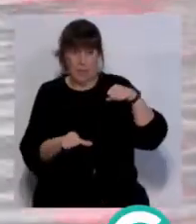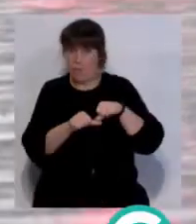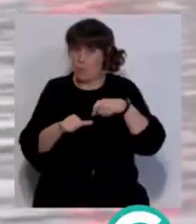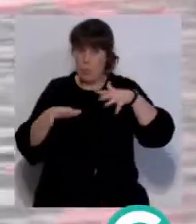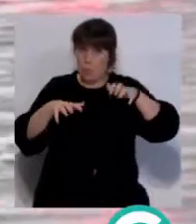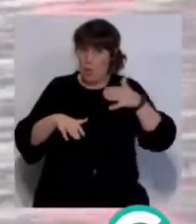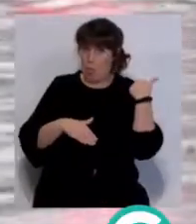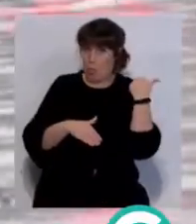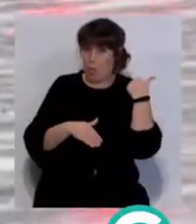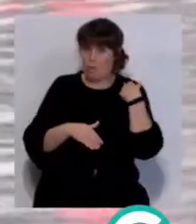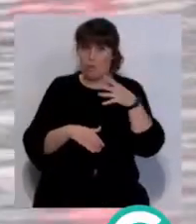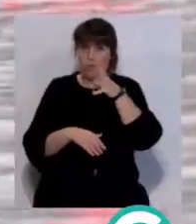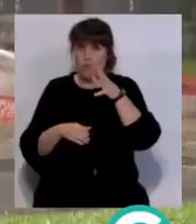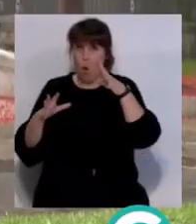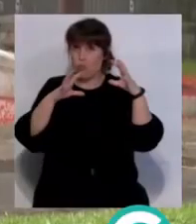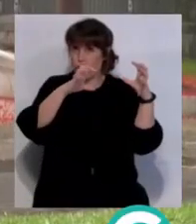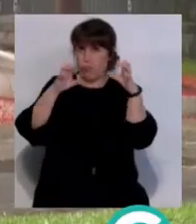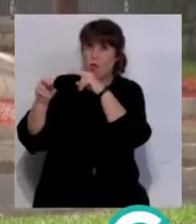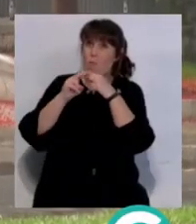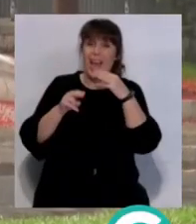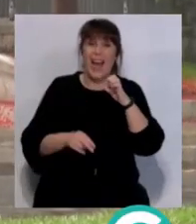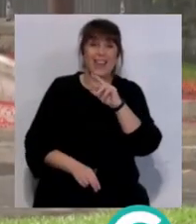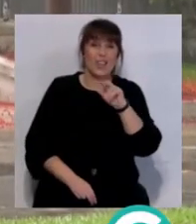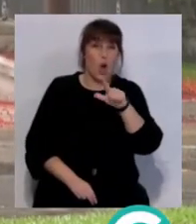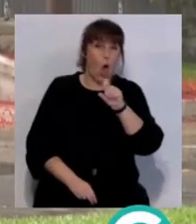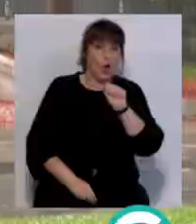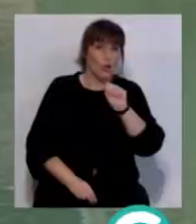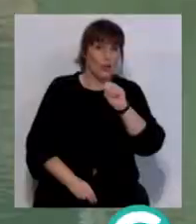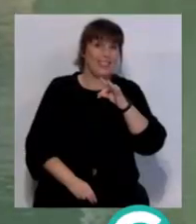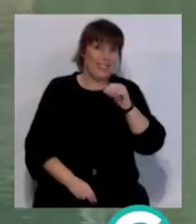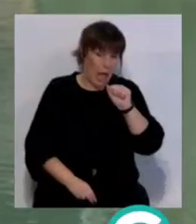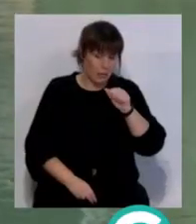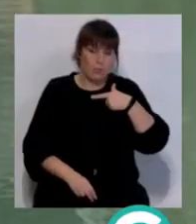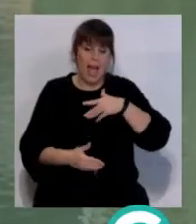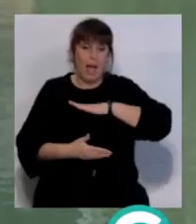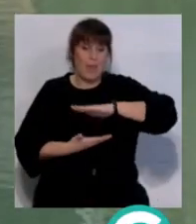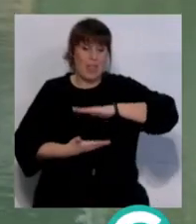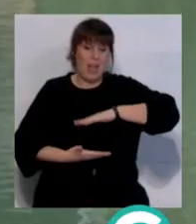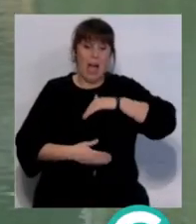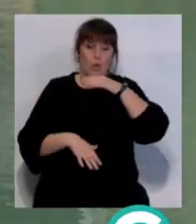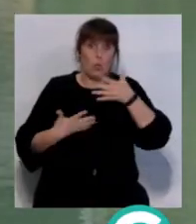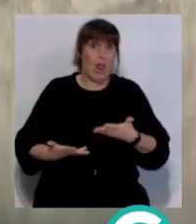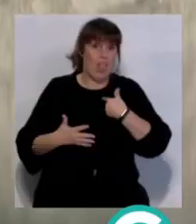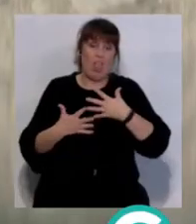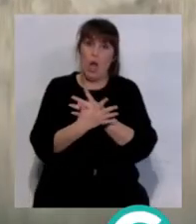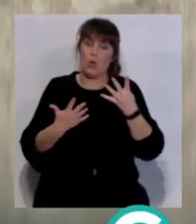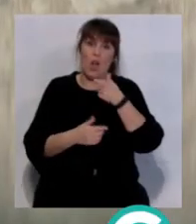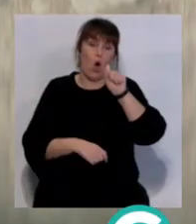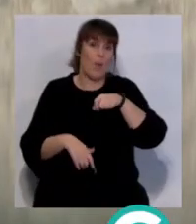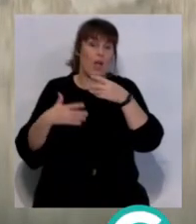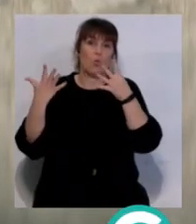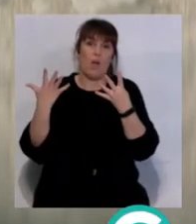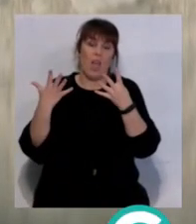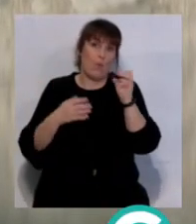los últimos días propiciadas por la borrasca Carlota, estando su capacidad actual al 17,09% de media. Según los datos